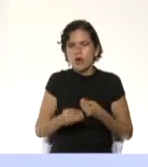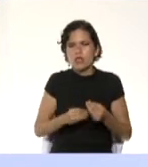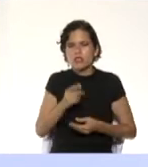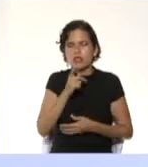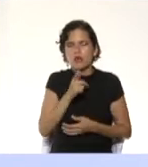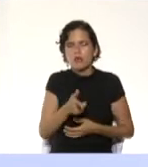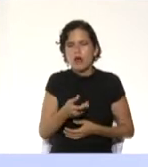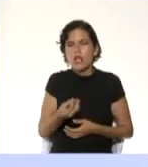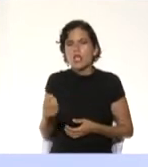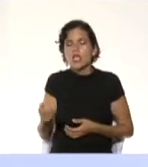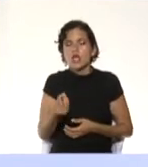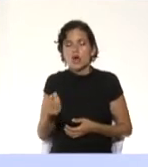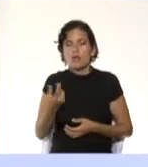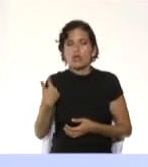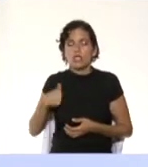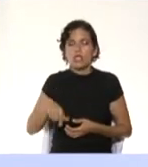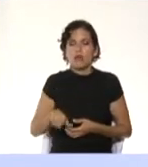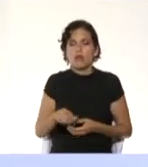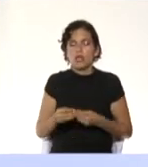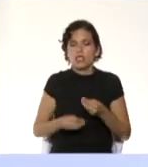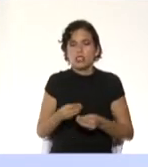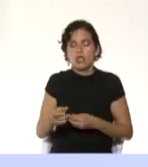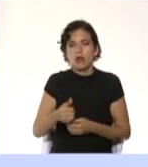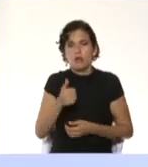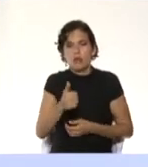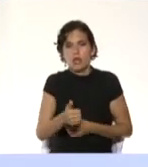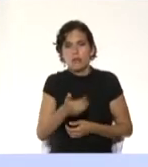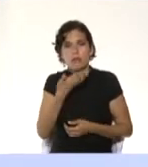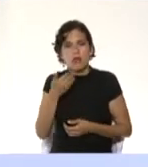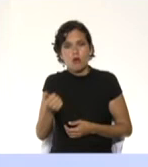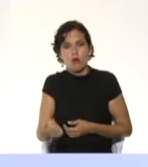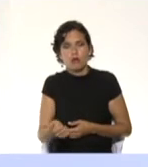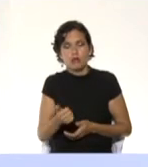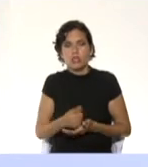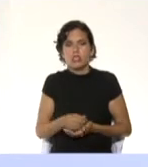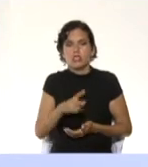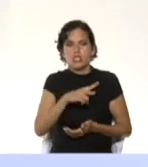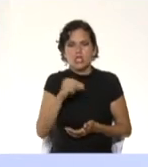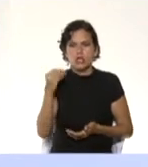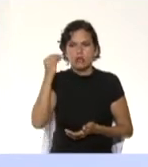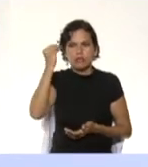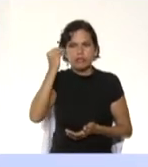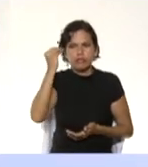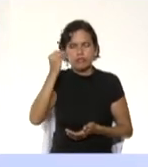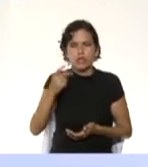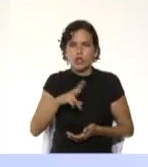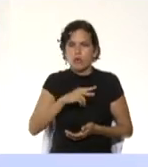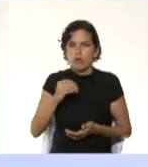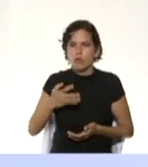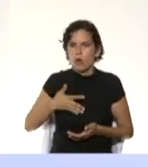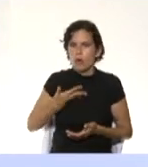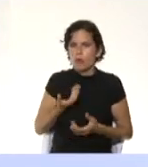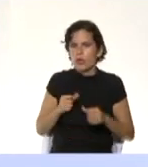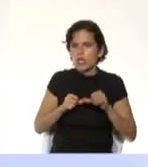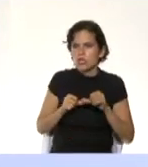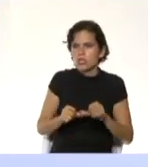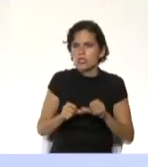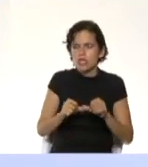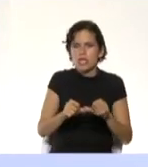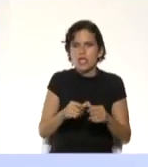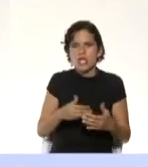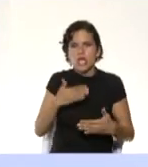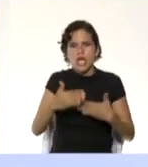en qué estamos deficientes y cómo debemos mejorar eso. Si no realizamos esas reflexiones, entonces no vamos a